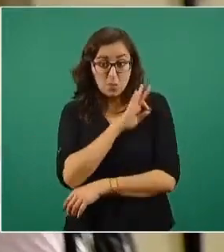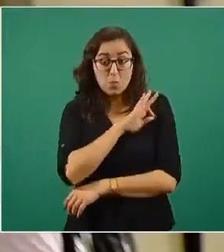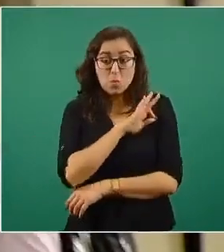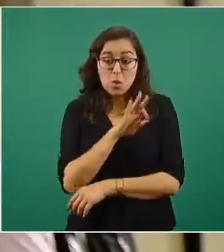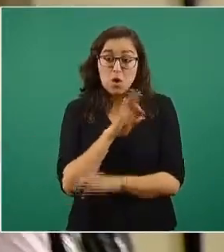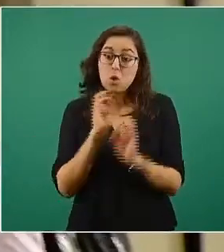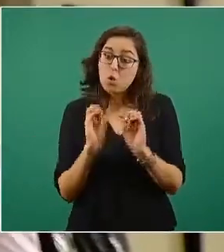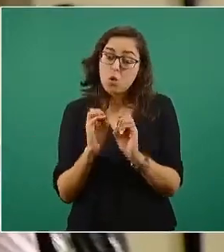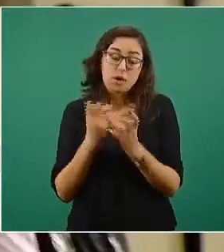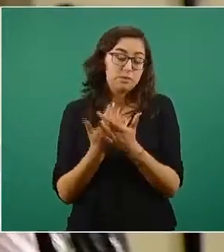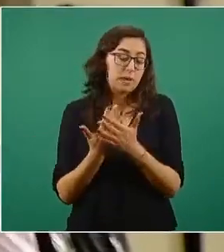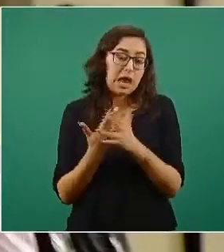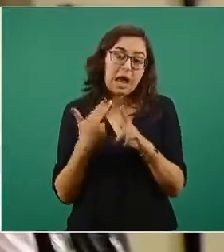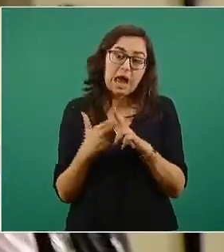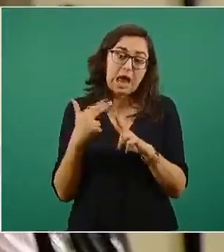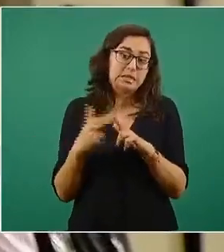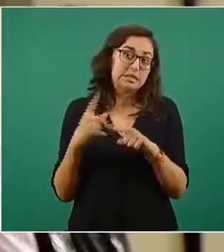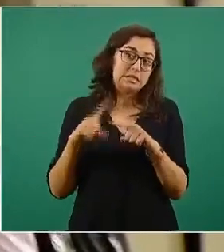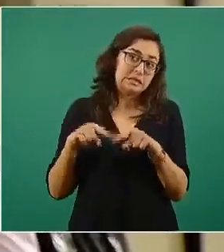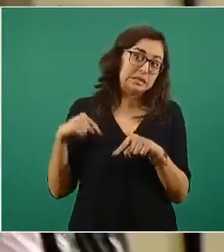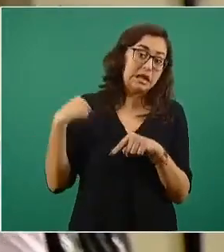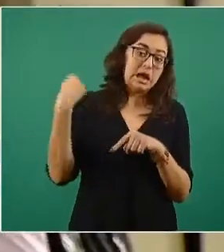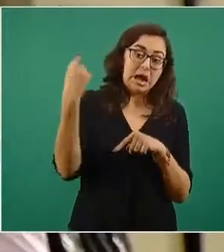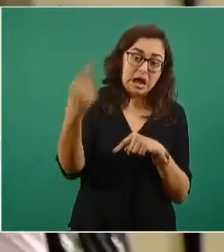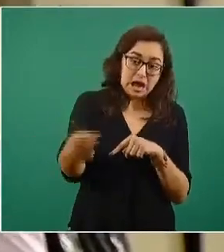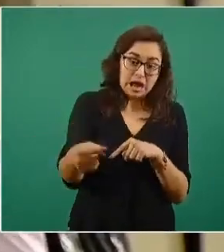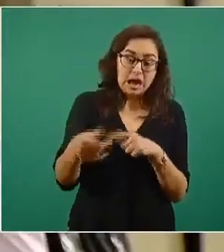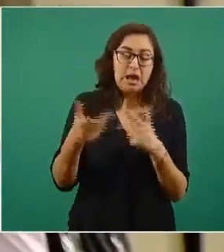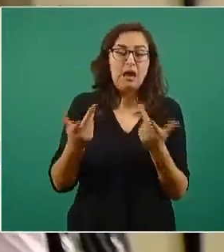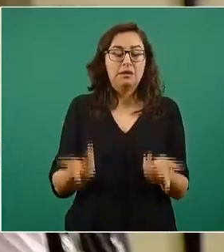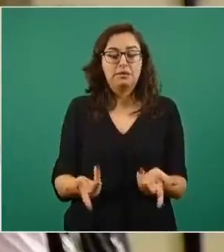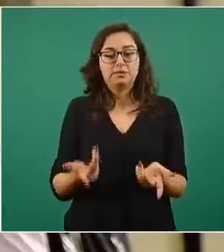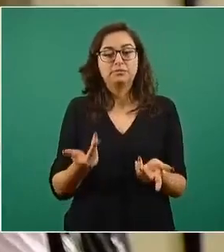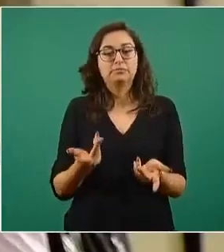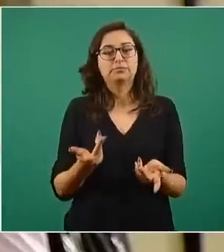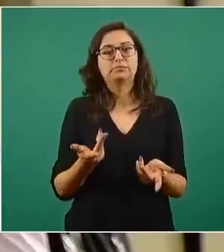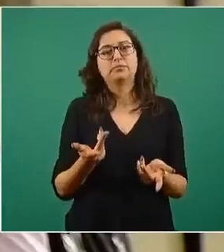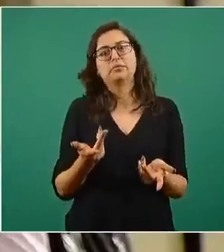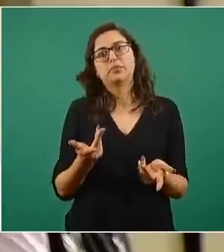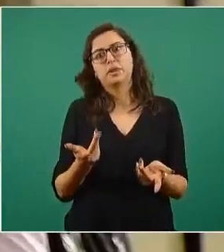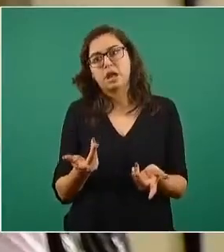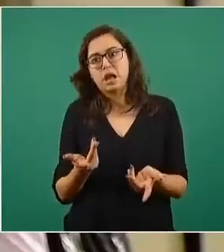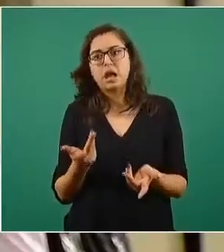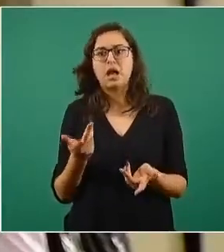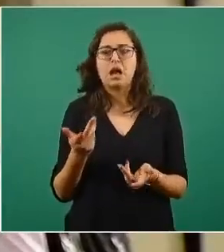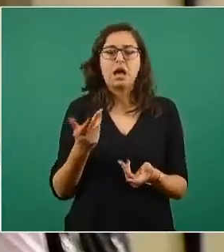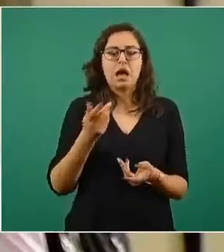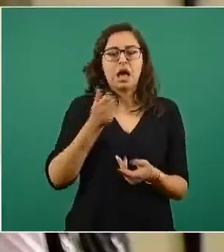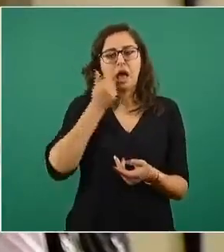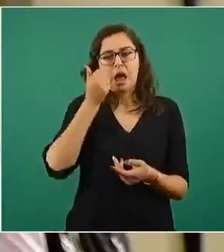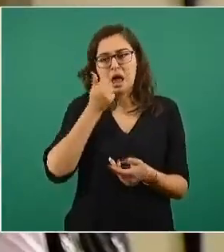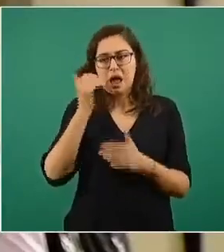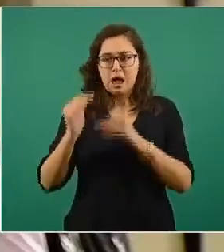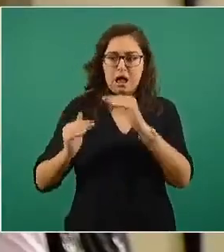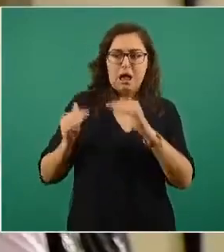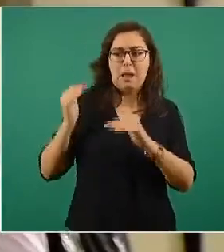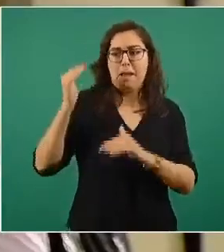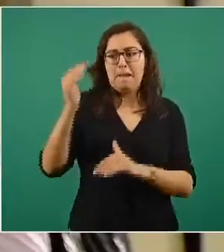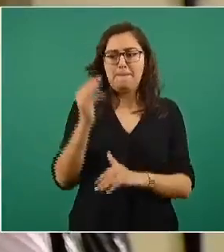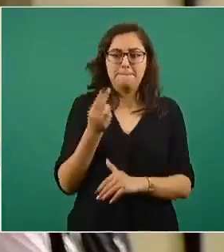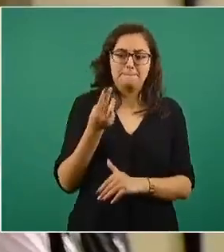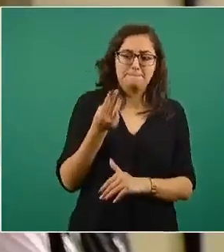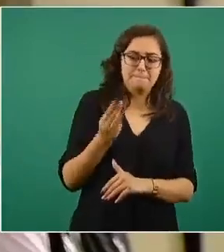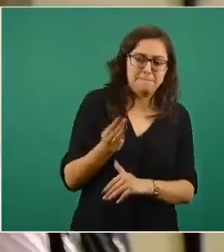con respecto a las edades que tiene cada uno, ya sea los académicos que serían mayo, marzo y los alumnos que serían en junio y